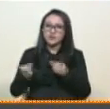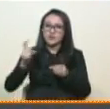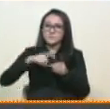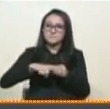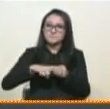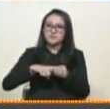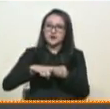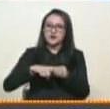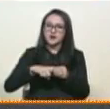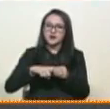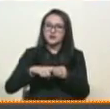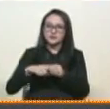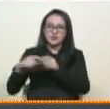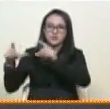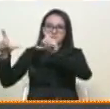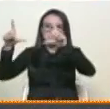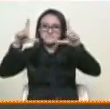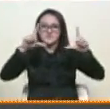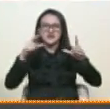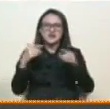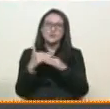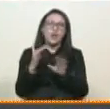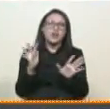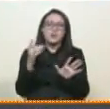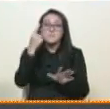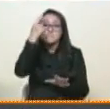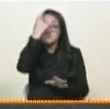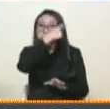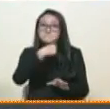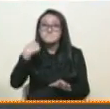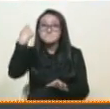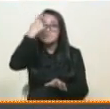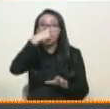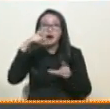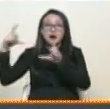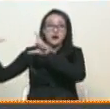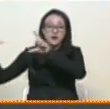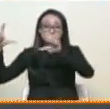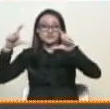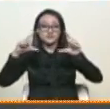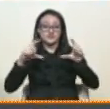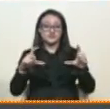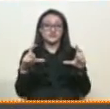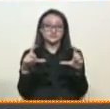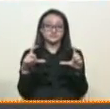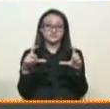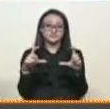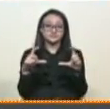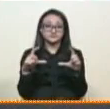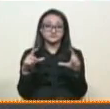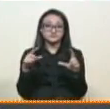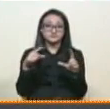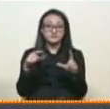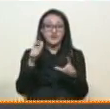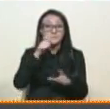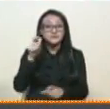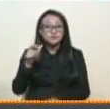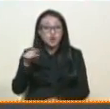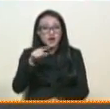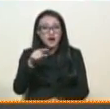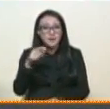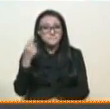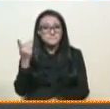como una especie de máscara, por decirlo de alguna manera, en la cual los actores políticos tienen